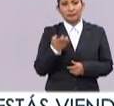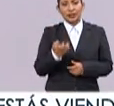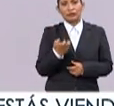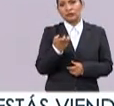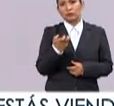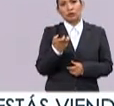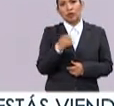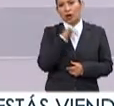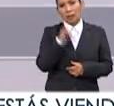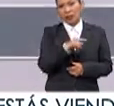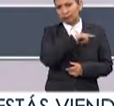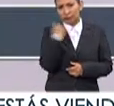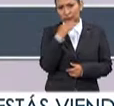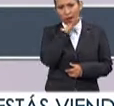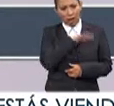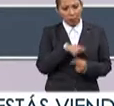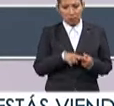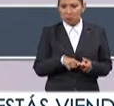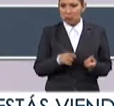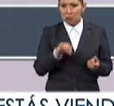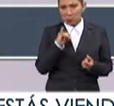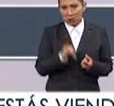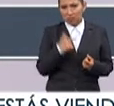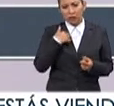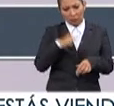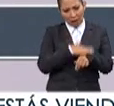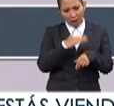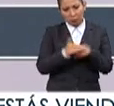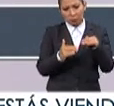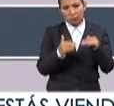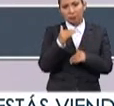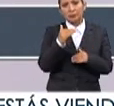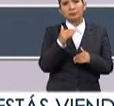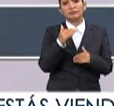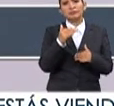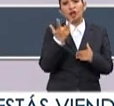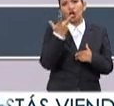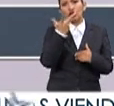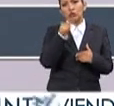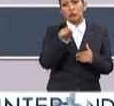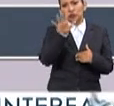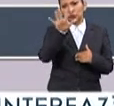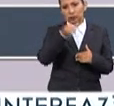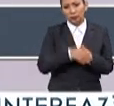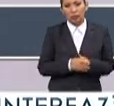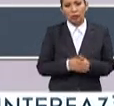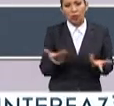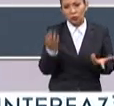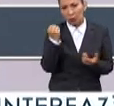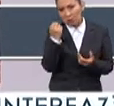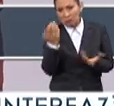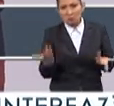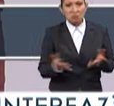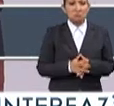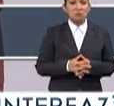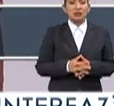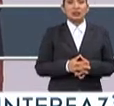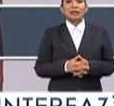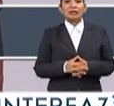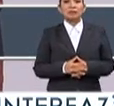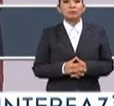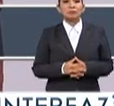nunca nunca le provee este siempre lleve un promedio arriba de 859 y